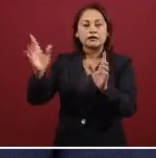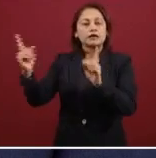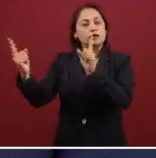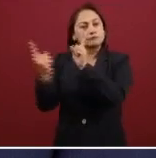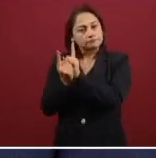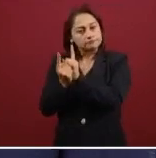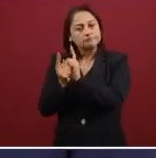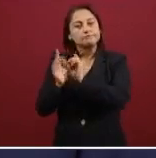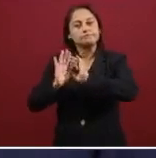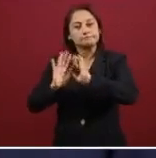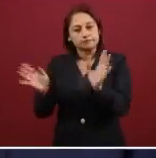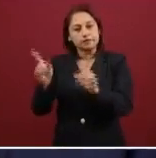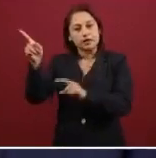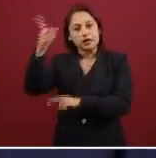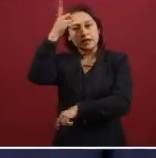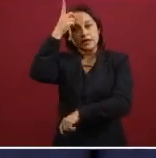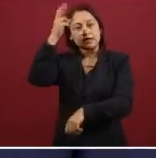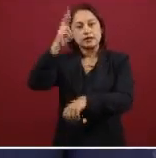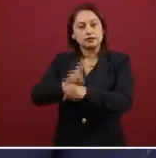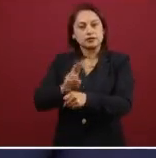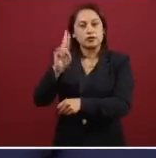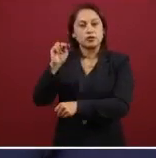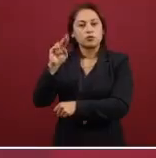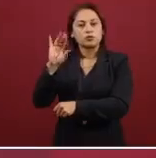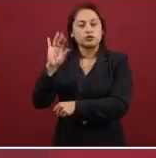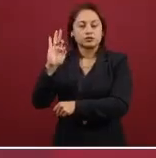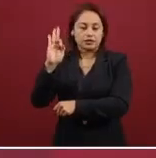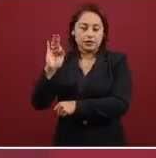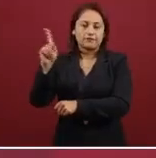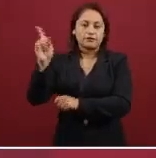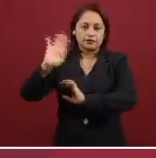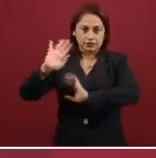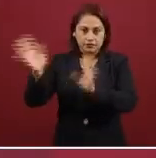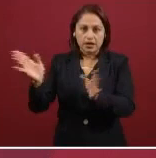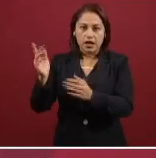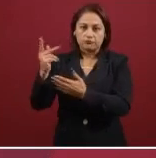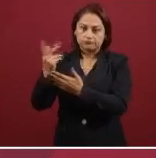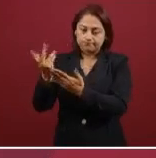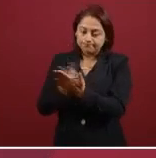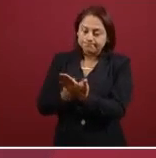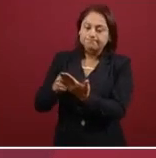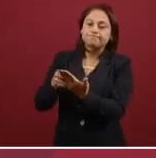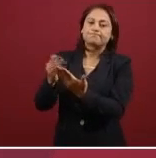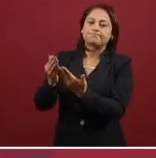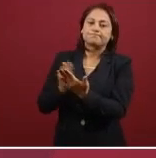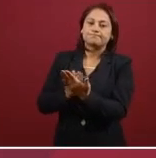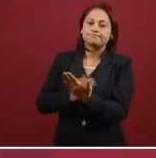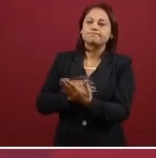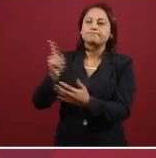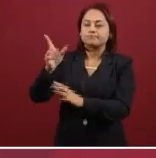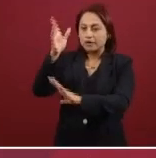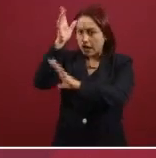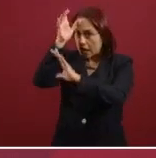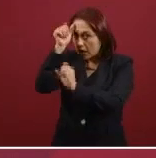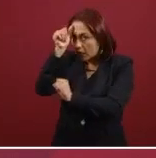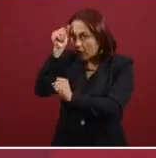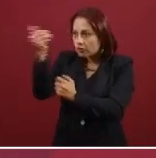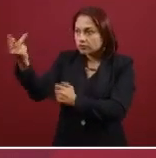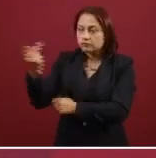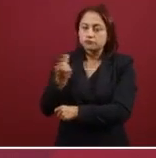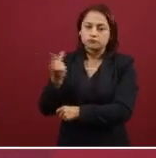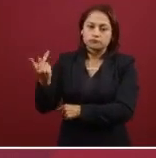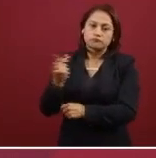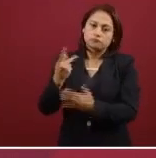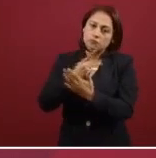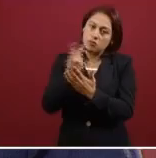con la directora de UNICEF y se acordó elaborar un programa conjunto que